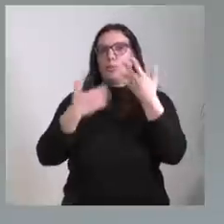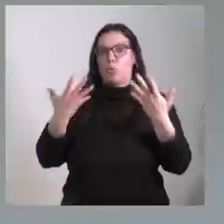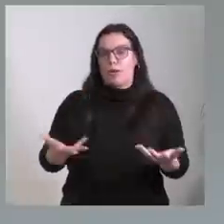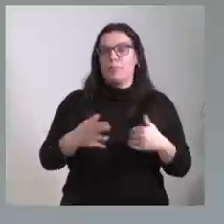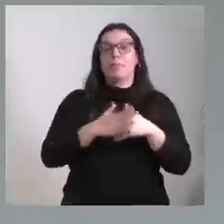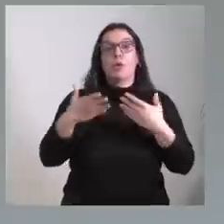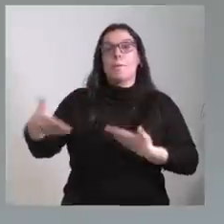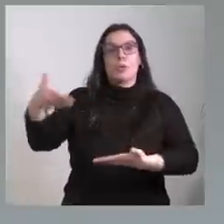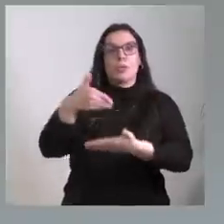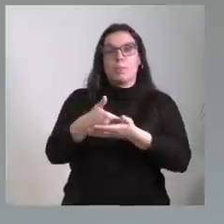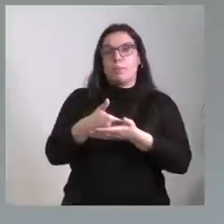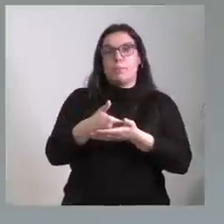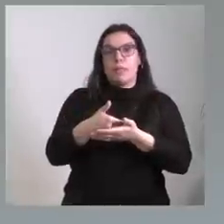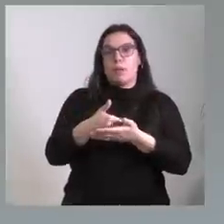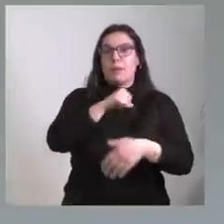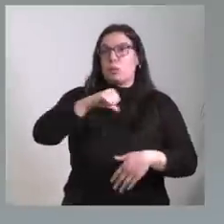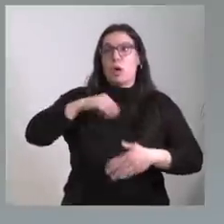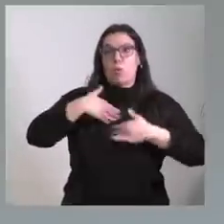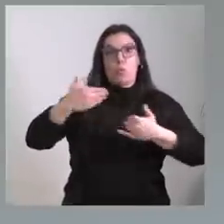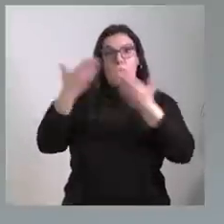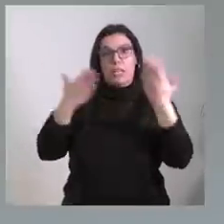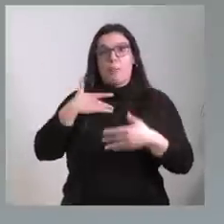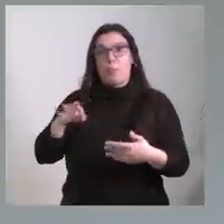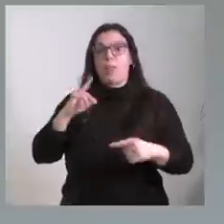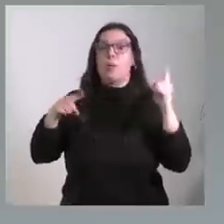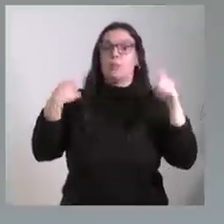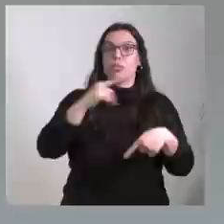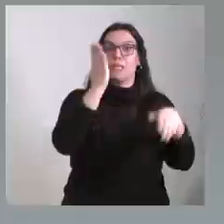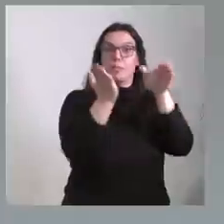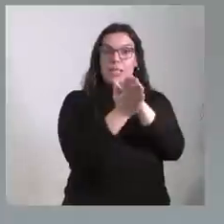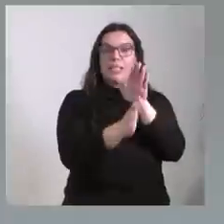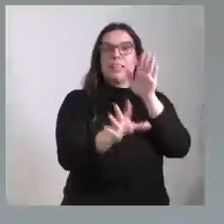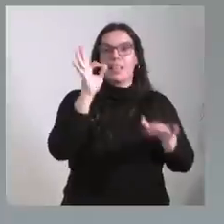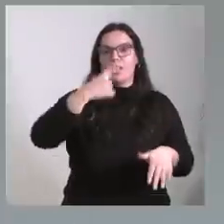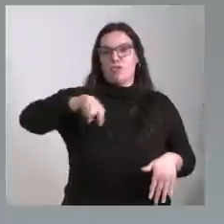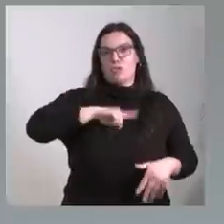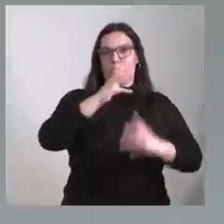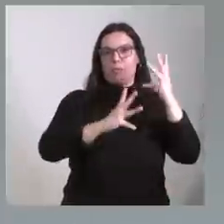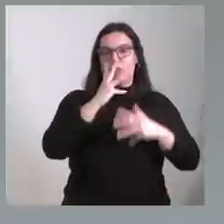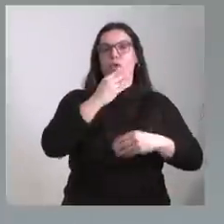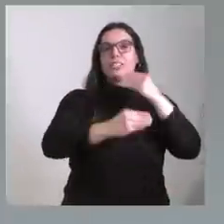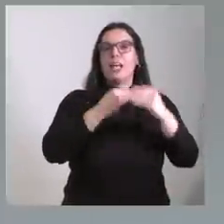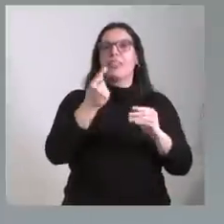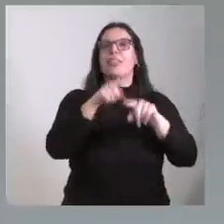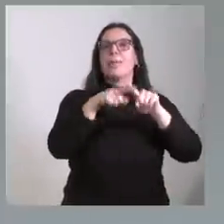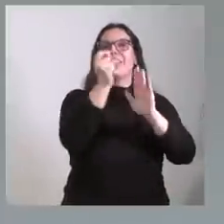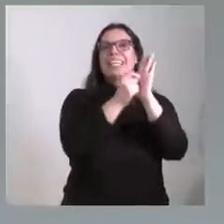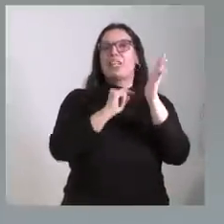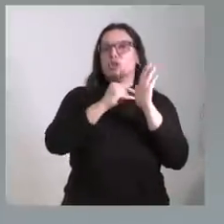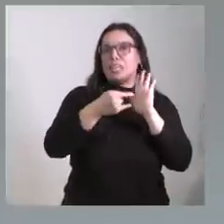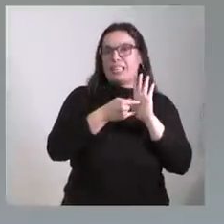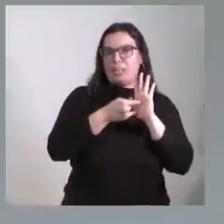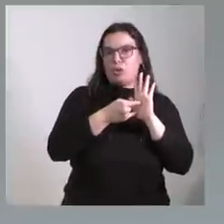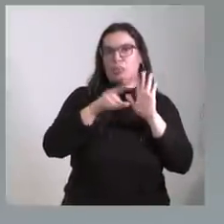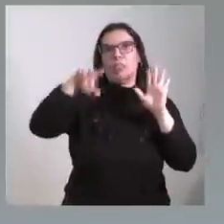puede partir de cualquier particular pero la incuestión del expediente corresponde a la administración y se realiza conforme a una serie de criterios técnicos y